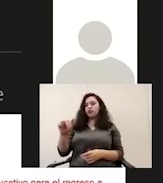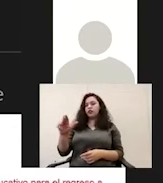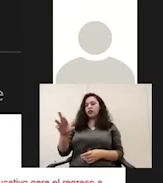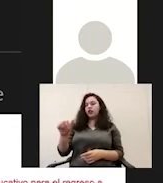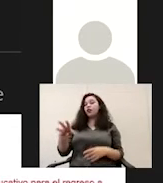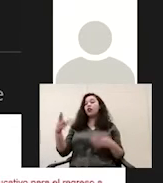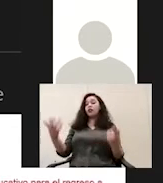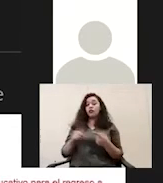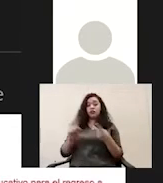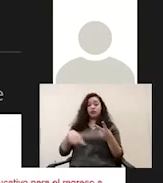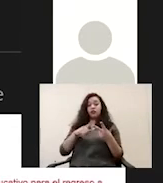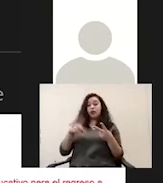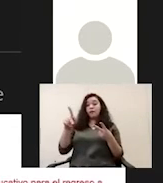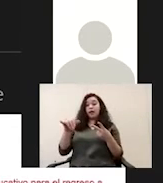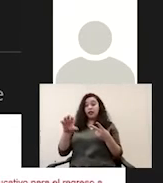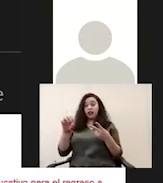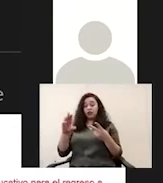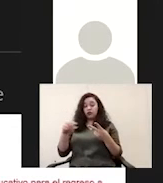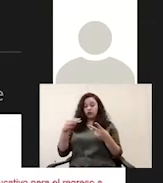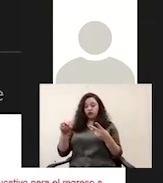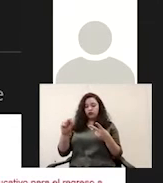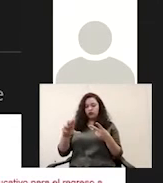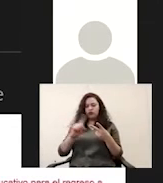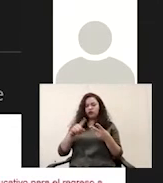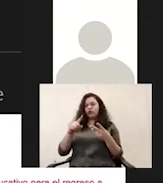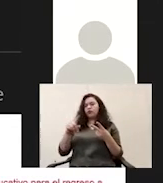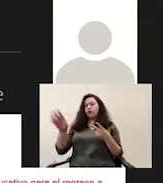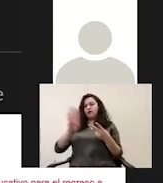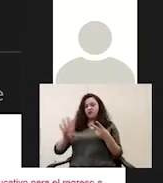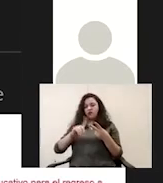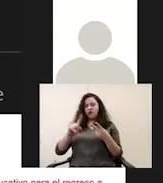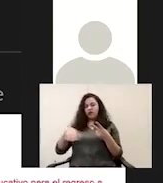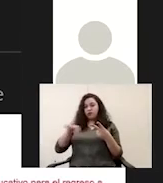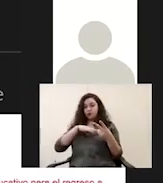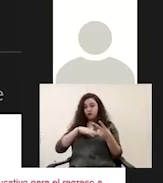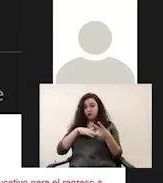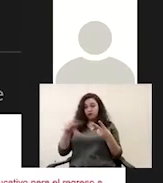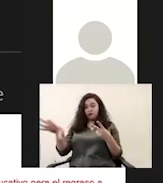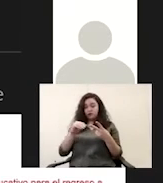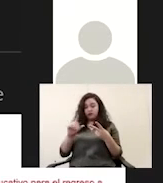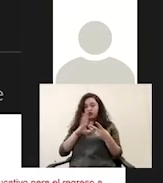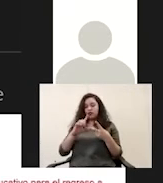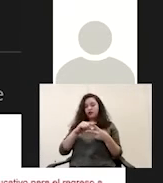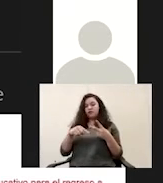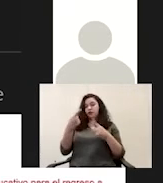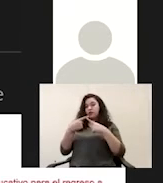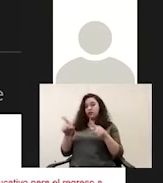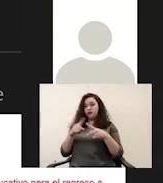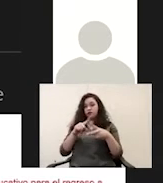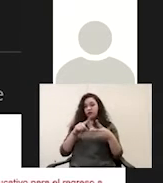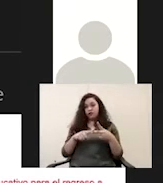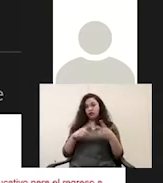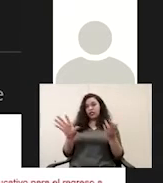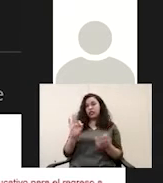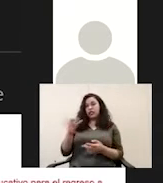un residuo peligroso biológico infeccioso. Más adelante lo vamos a ver, pero esta nueva definición que a lo mejor hemos